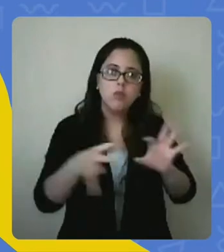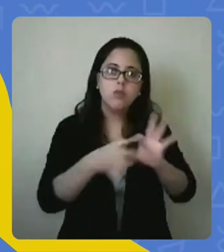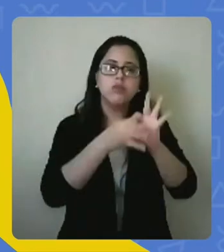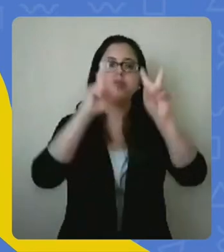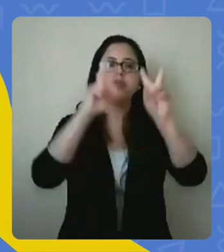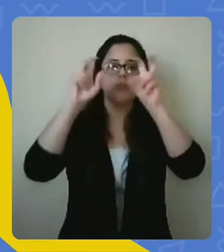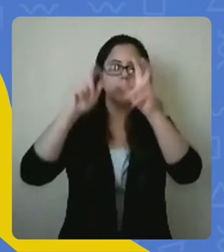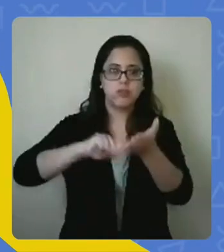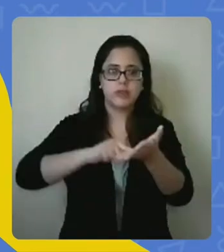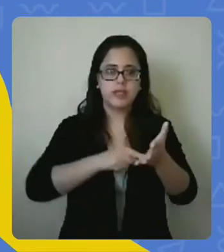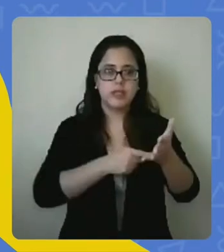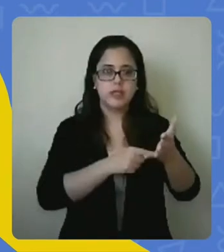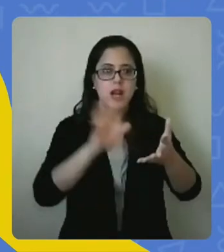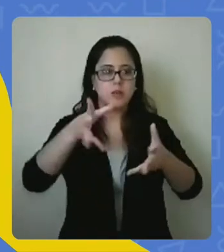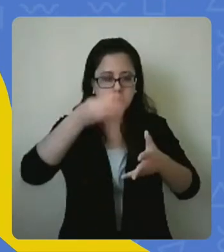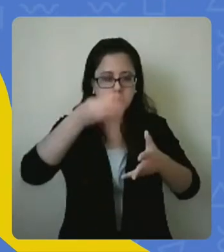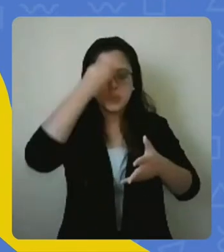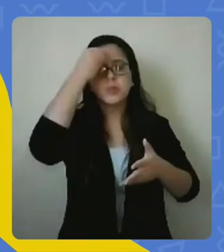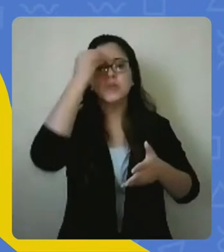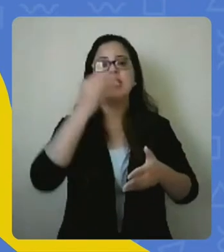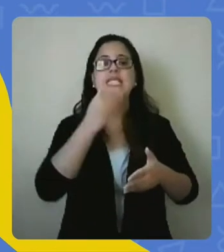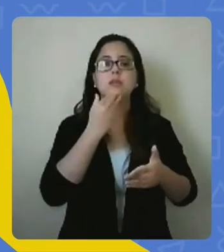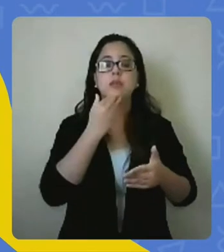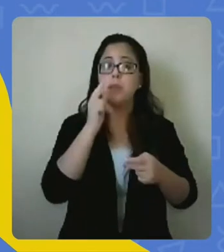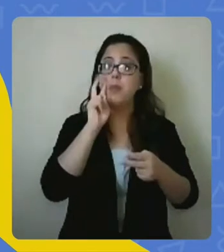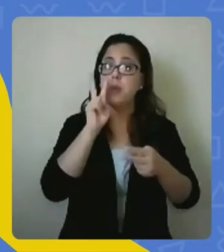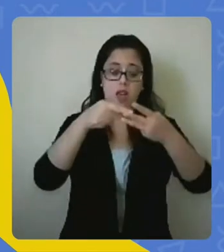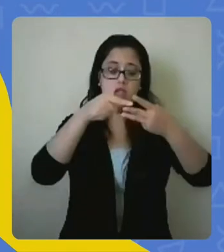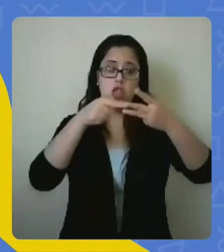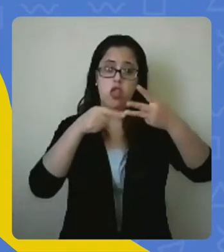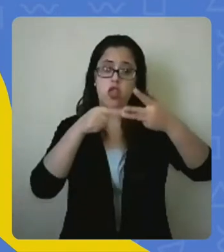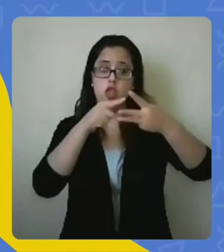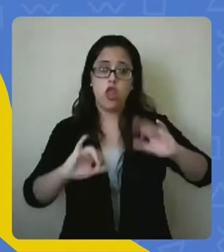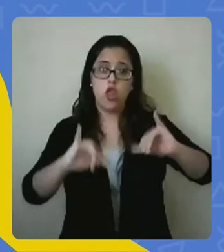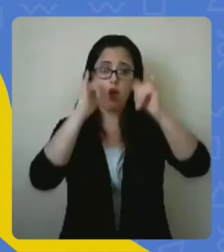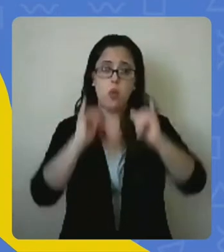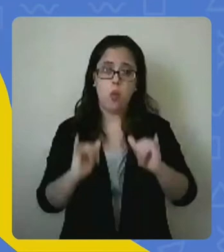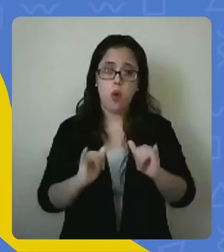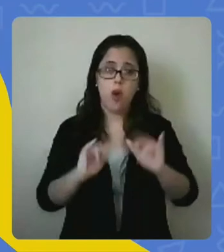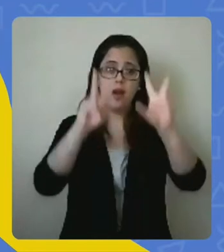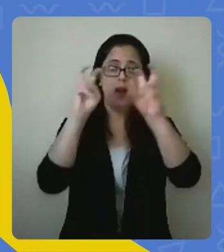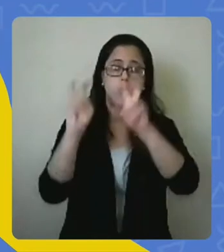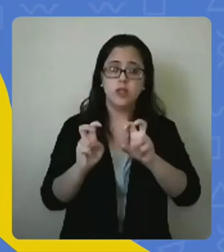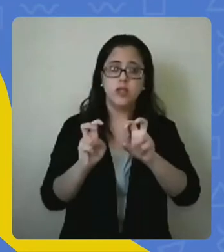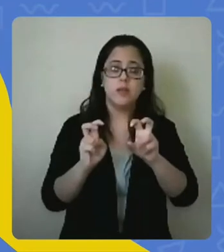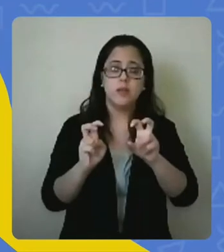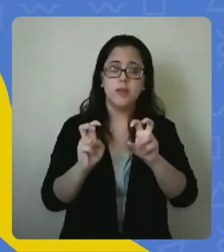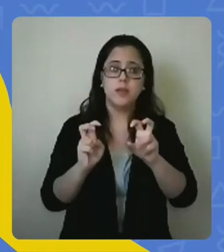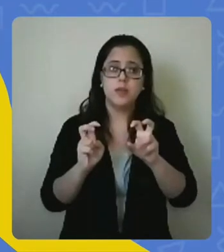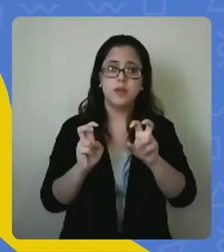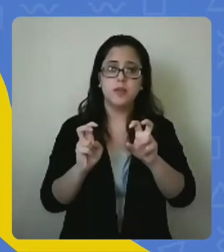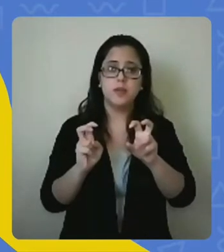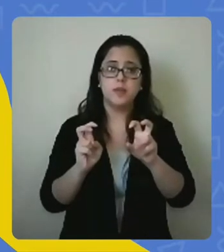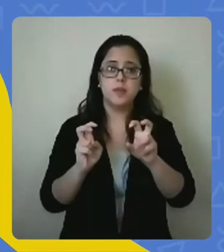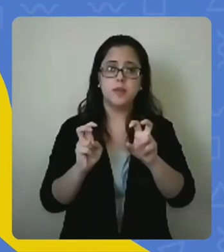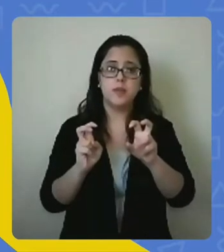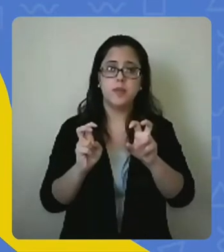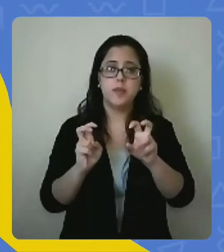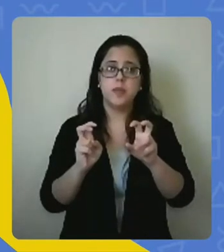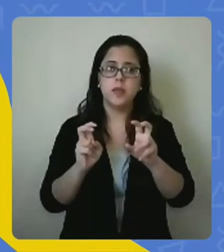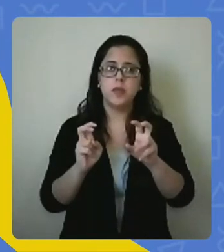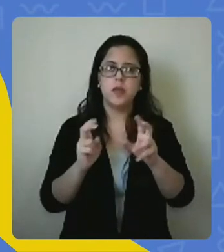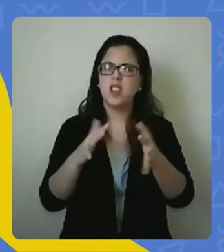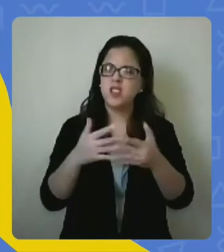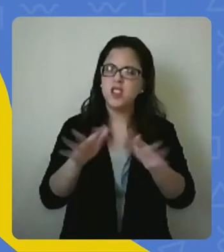Y además vamos a ver otros dos juegos en un ámbito tremendamente poco atendido en